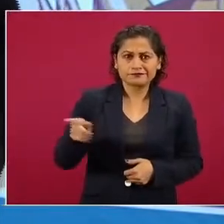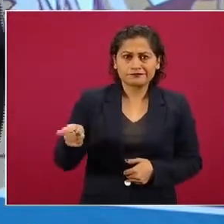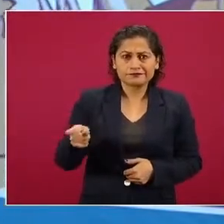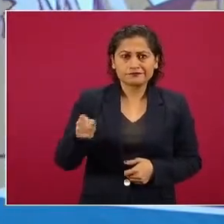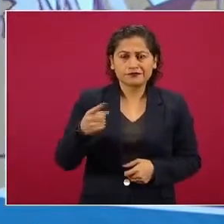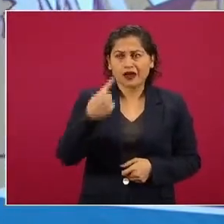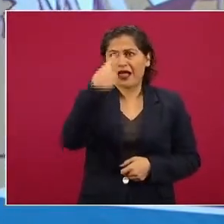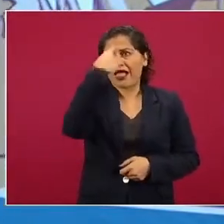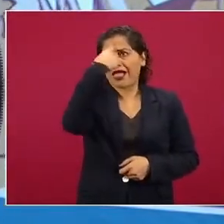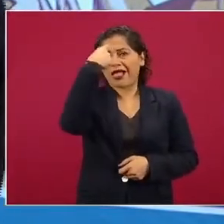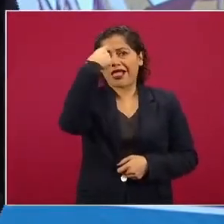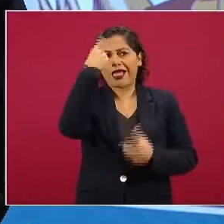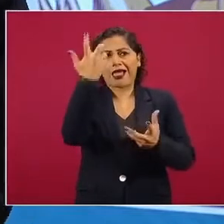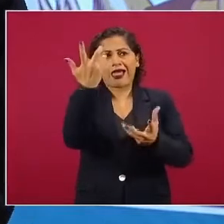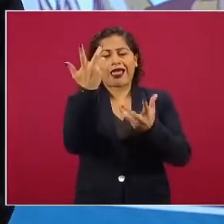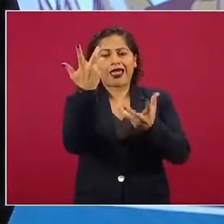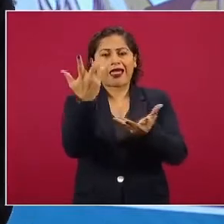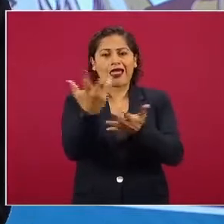por lo material,